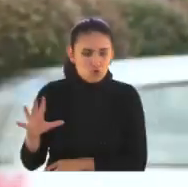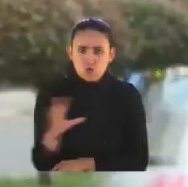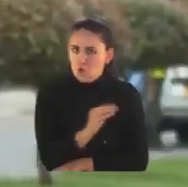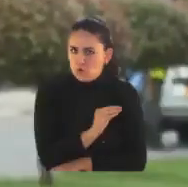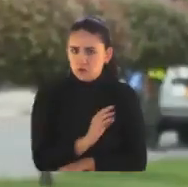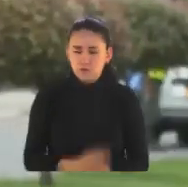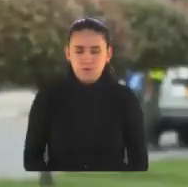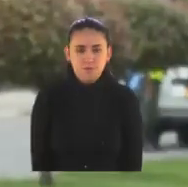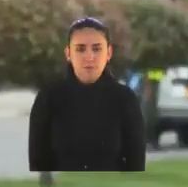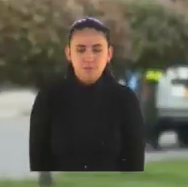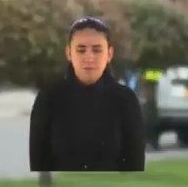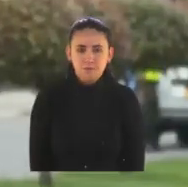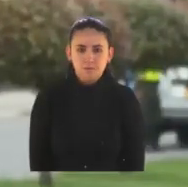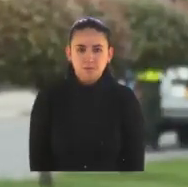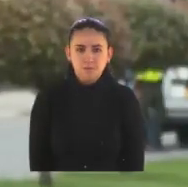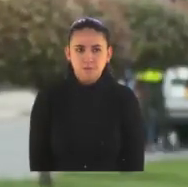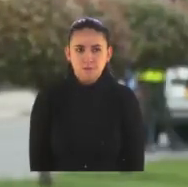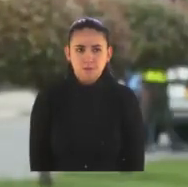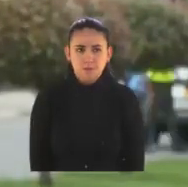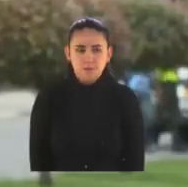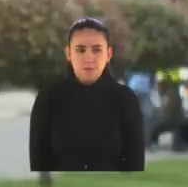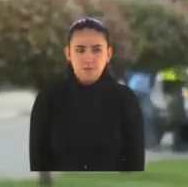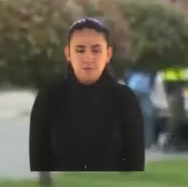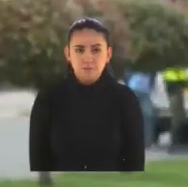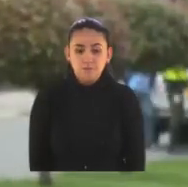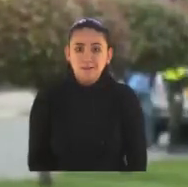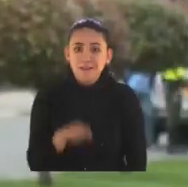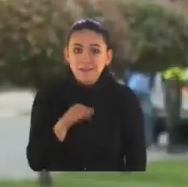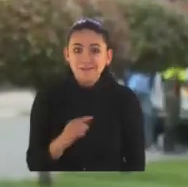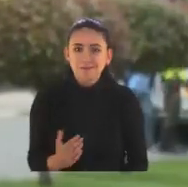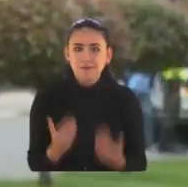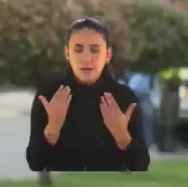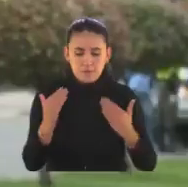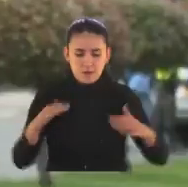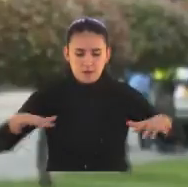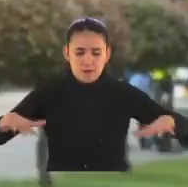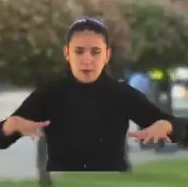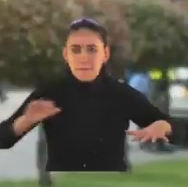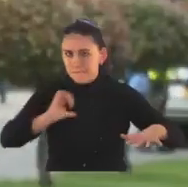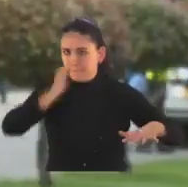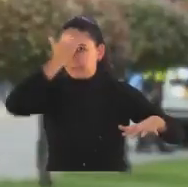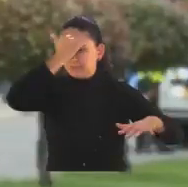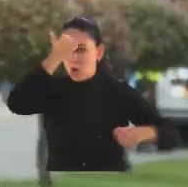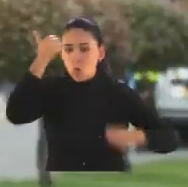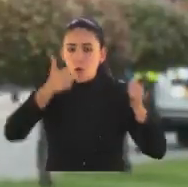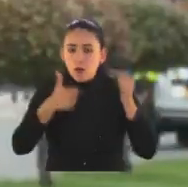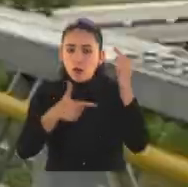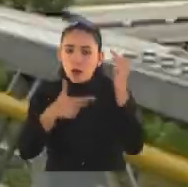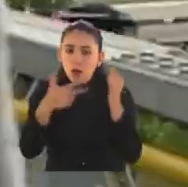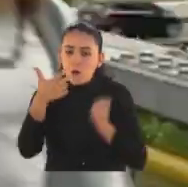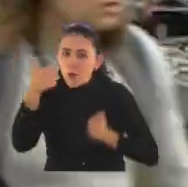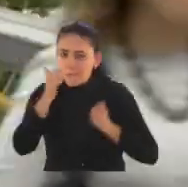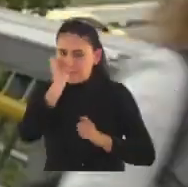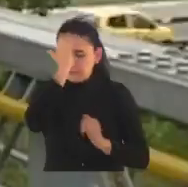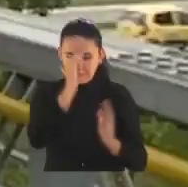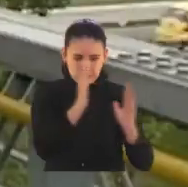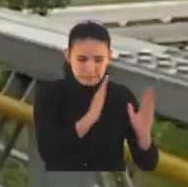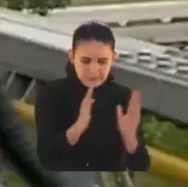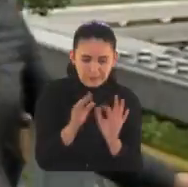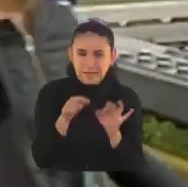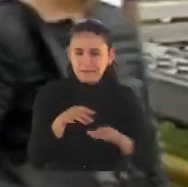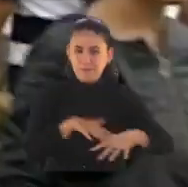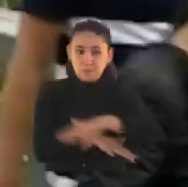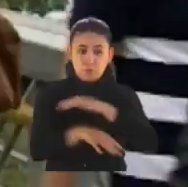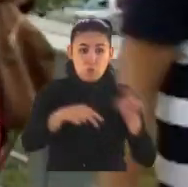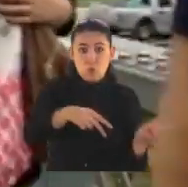bicicletas, carros, motos, y esto hace que prioricemos el espacio público para aquellos actores que son los más vulnerables. La decisión de